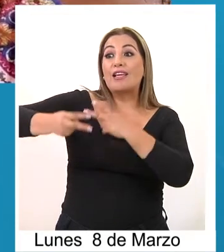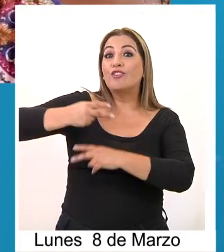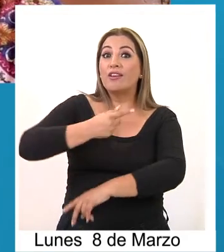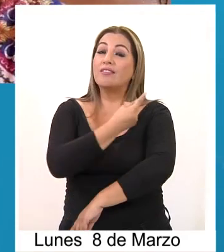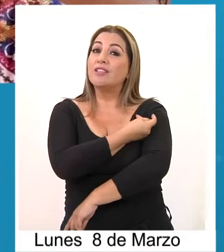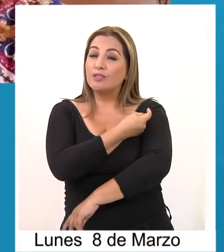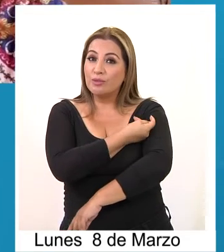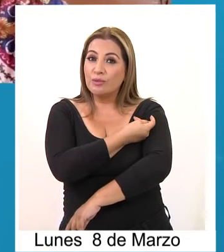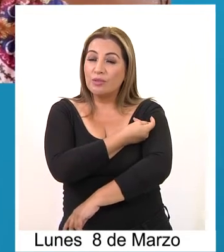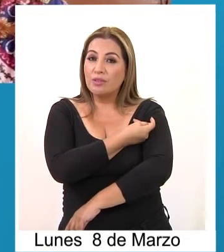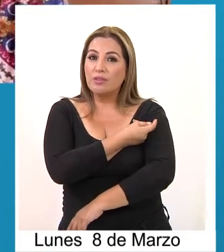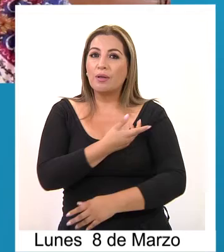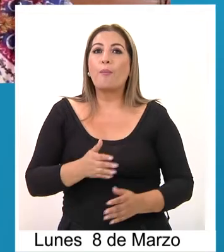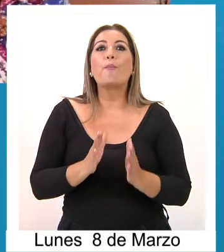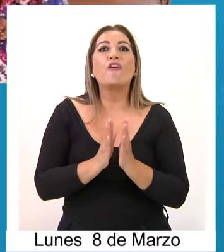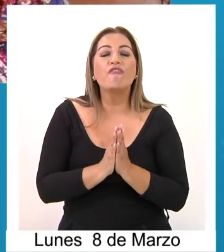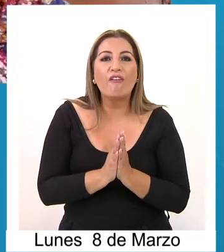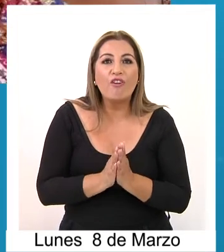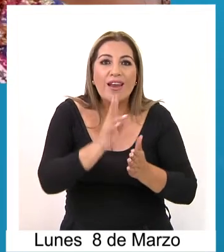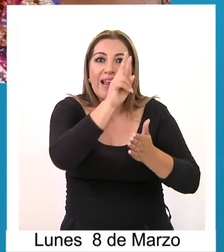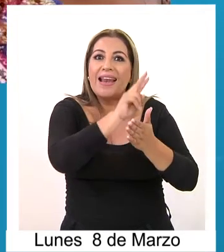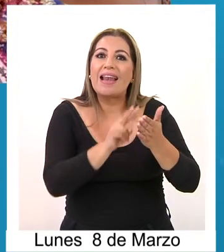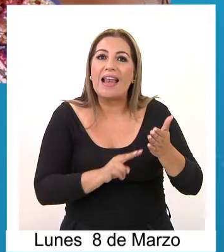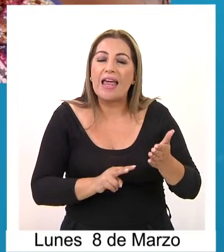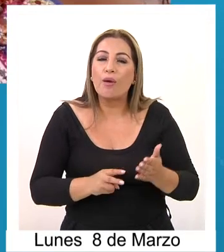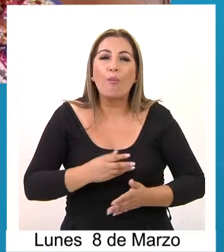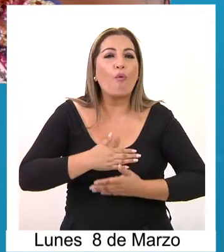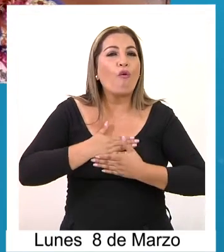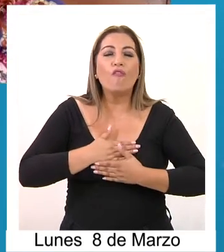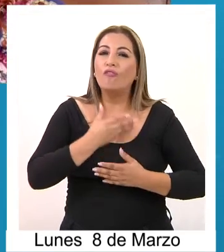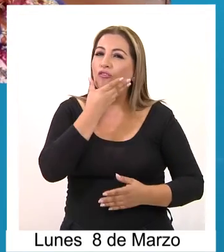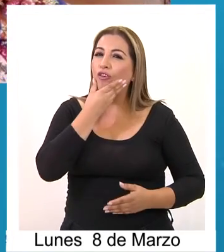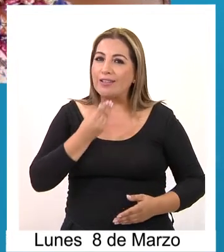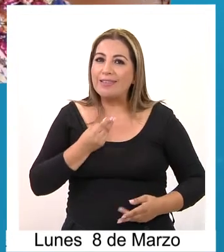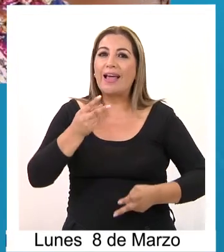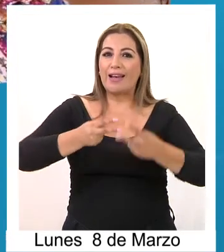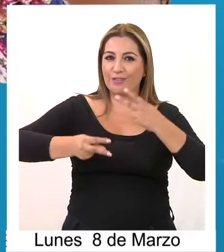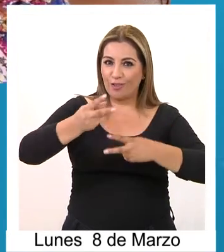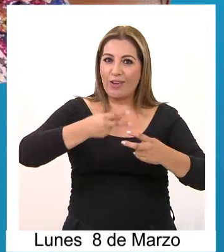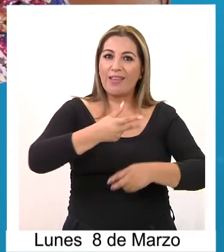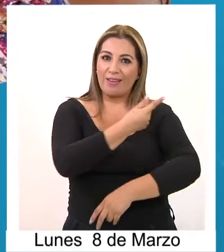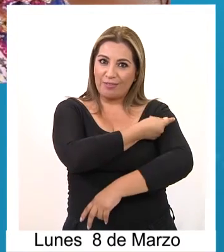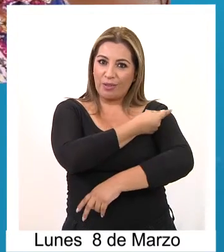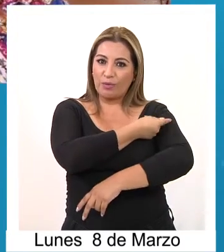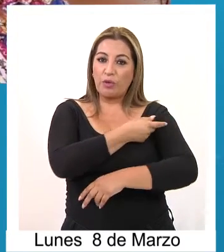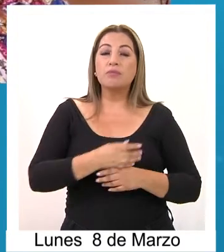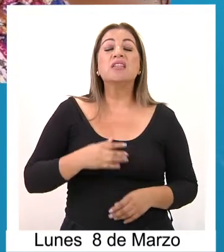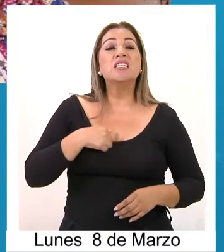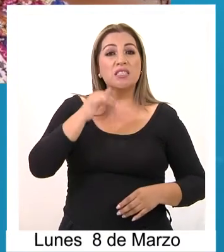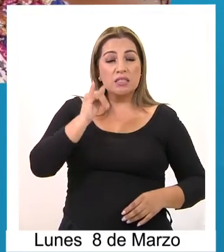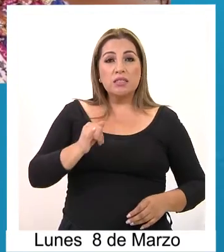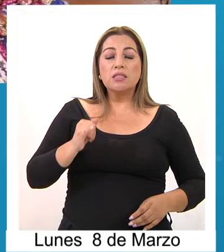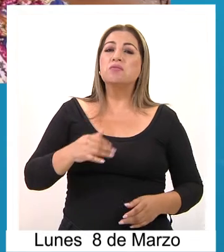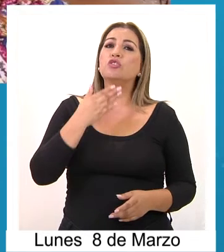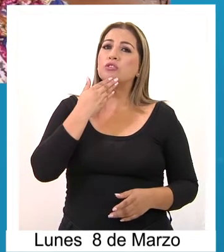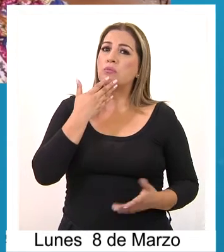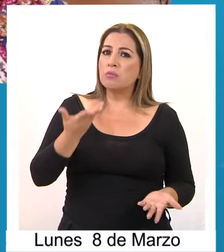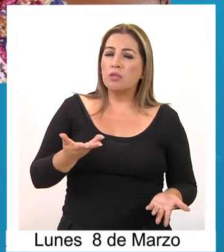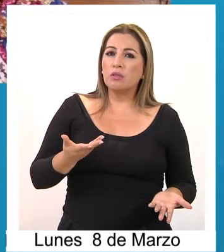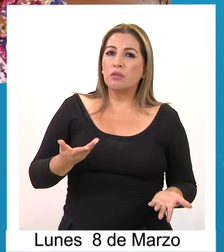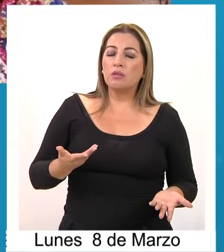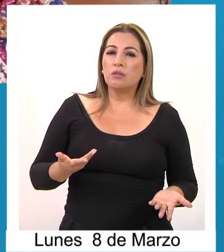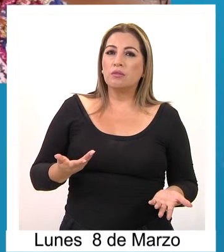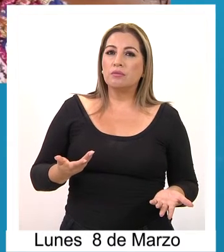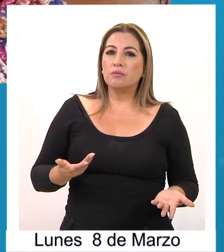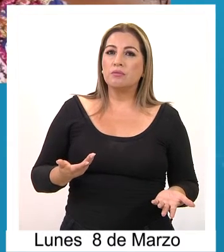historia y la historia de la medicina, por favor, léanla porque es ujú, apasionante. Y sí, yo también por